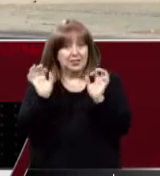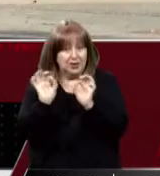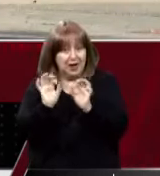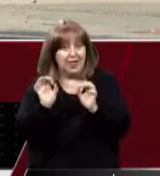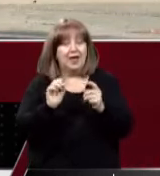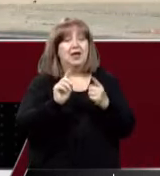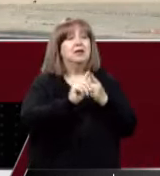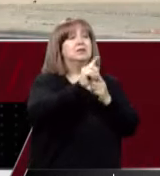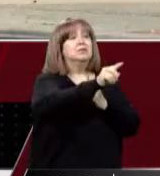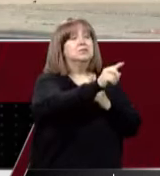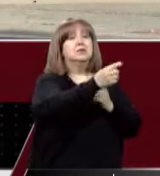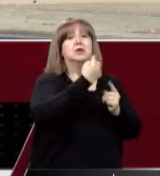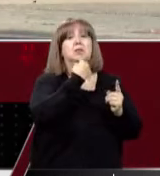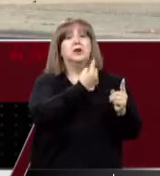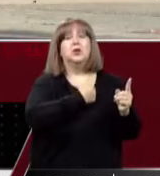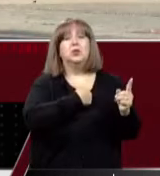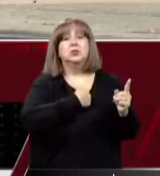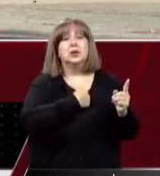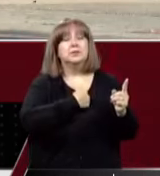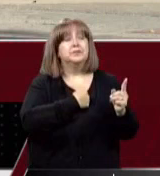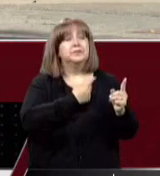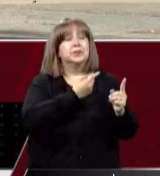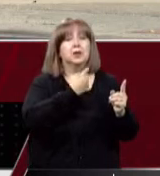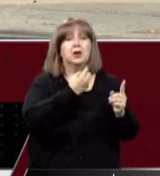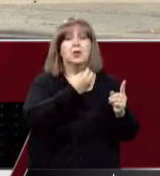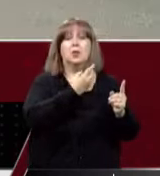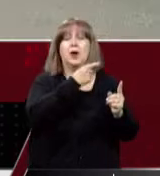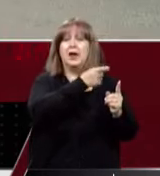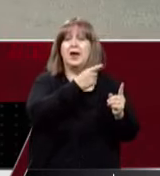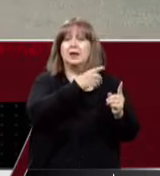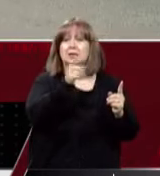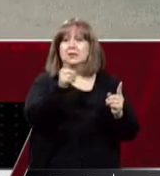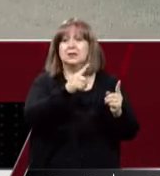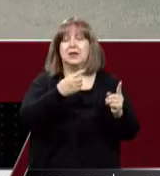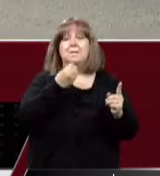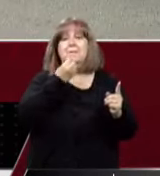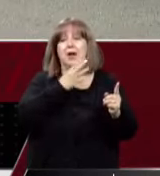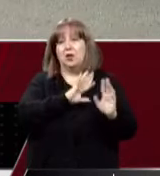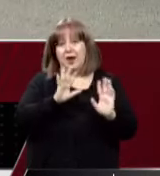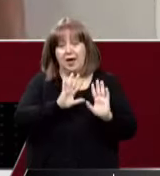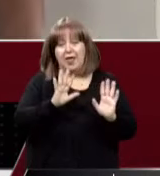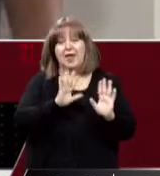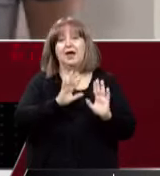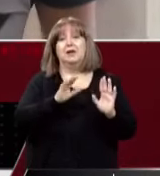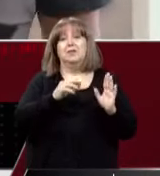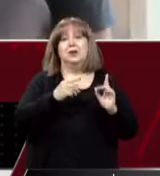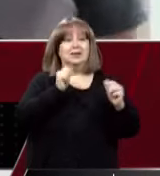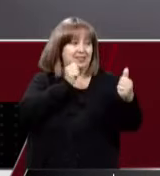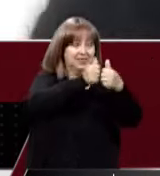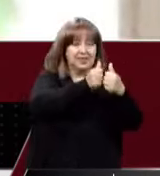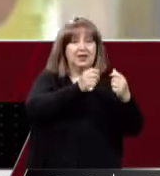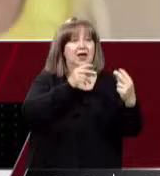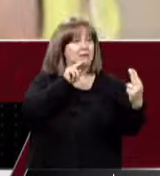constantemente le agarraba su celular y contestaba a ella siempre. Entonces, para evitar que él tuviera problema con ella,